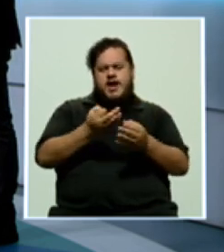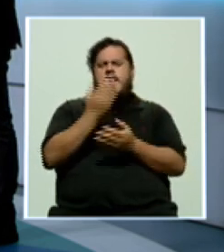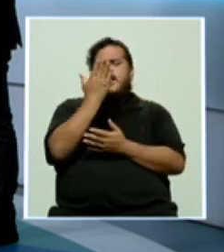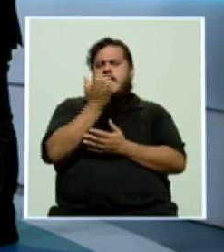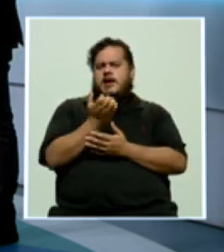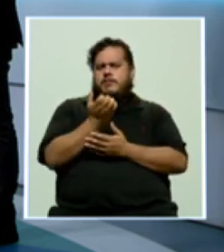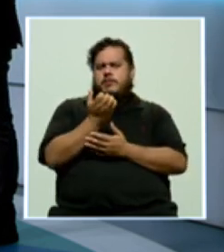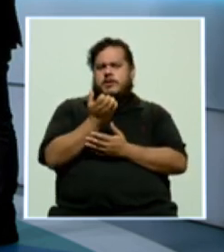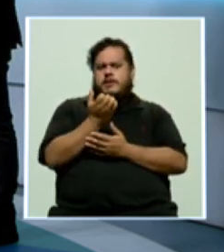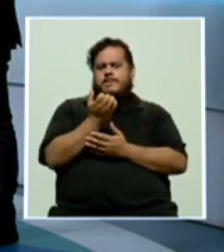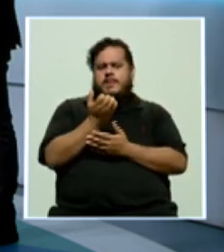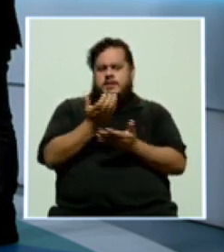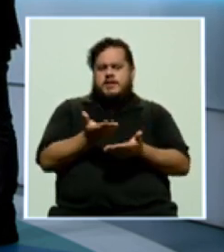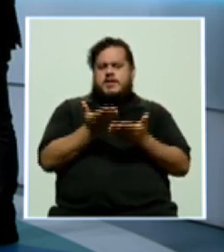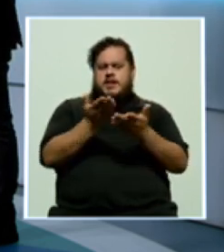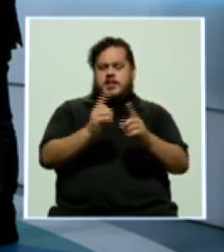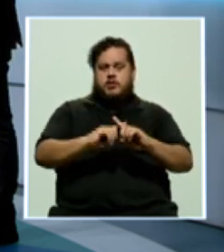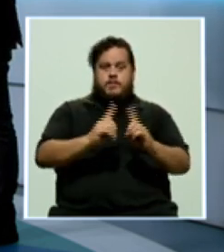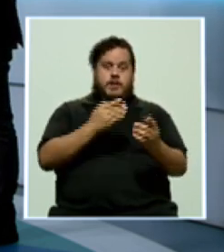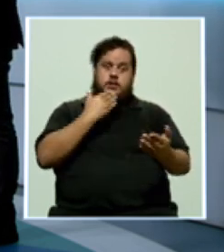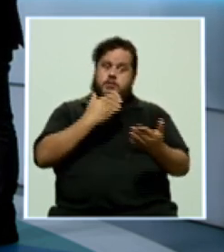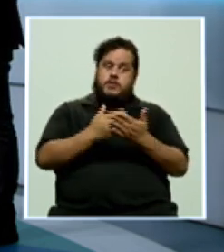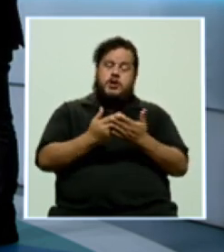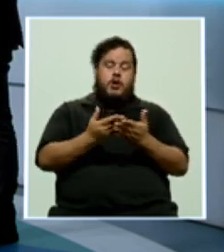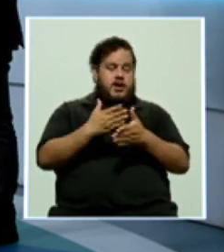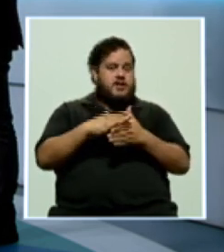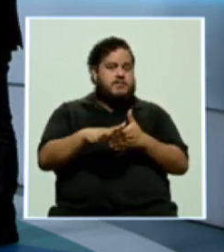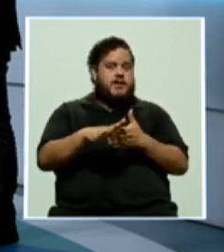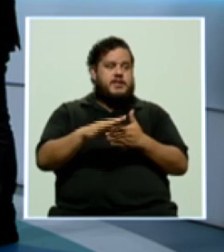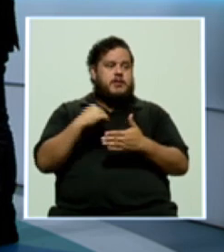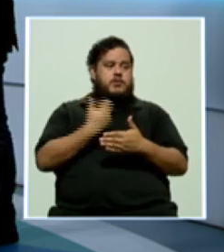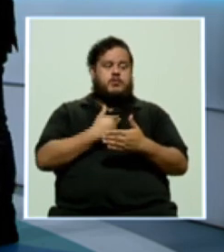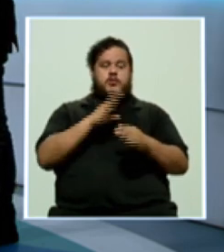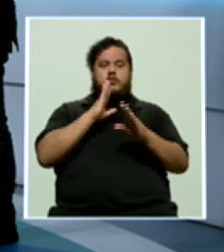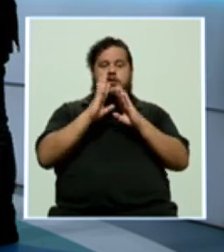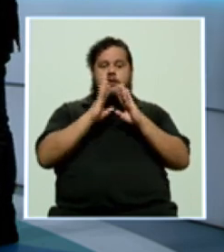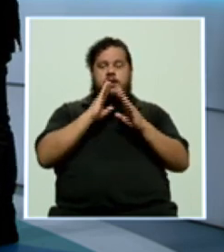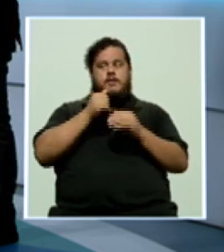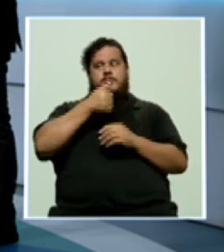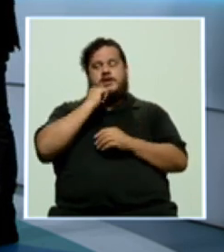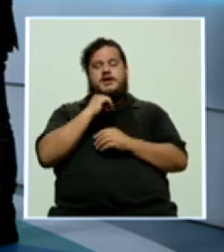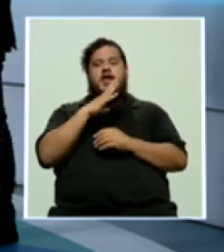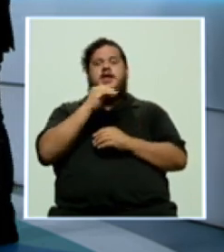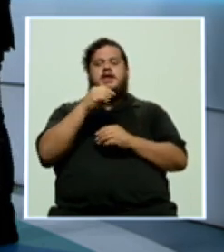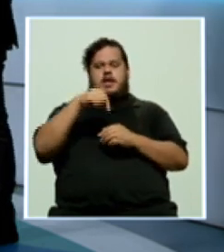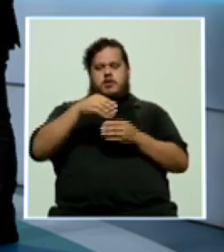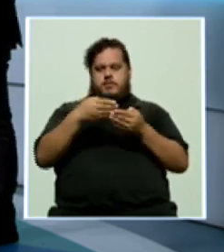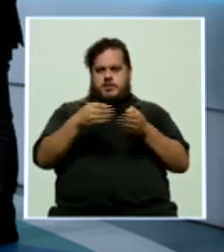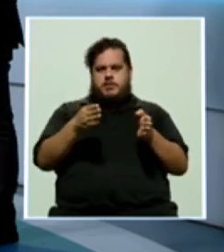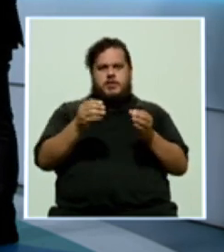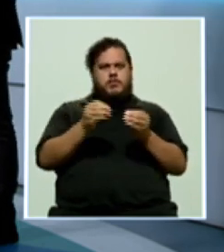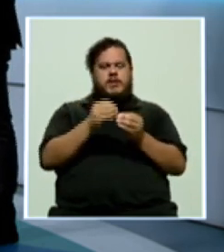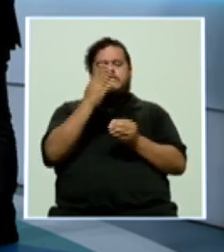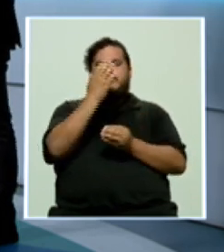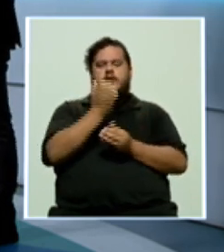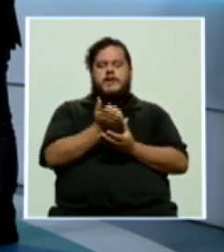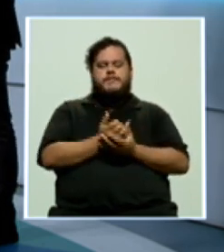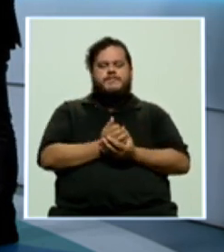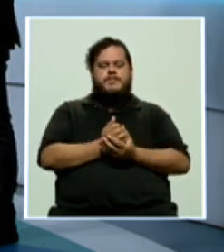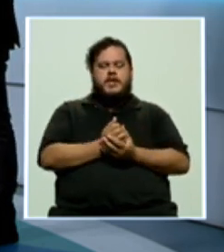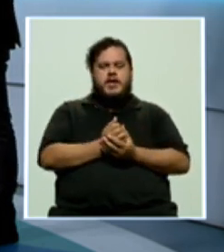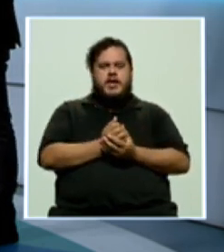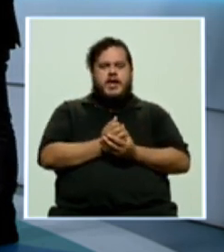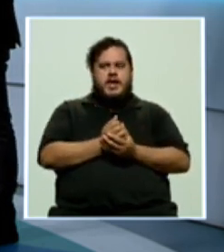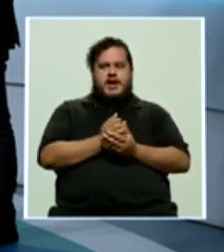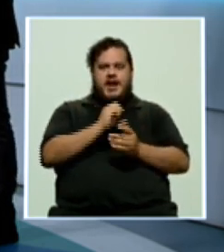se estarían dando. Pero bueno, era parte también de lo que conversábamos ayer y que hoy vamos a estar ampliando un poco más, porque el